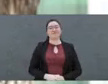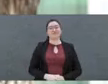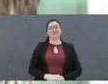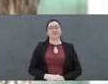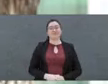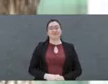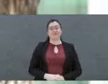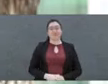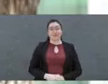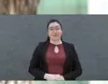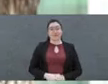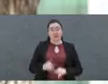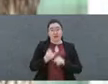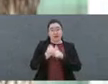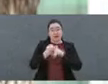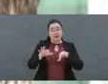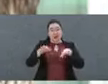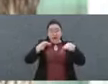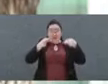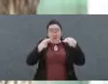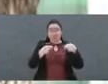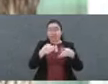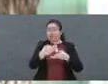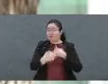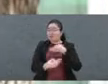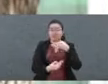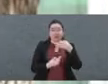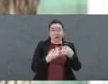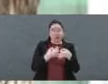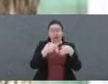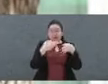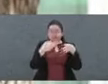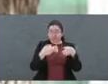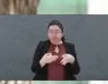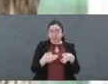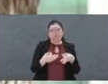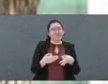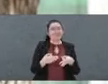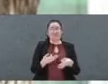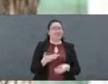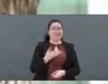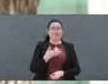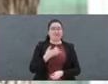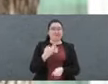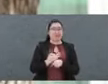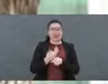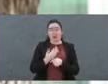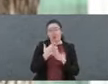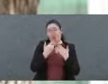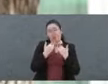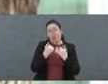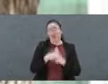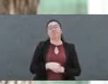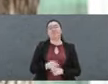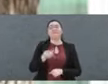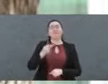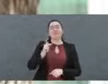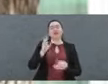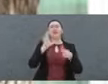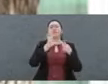no les tengo todos los datos de las obras, lo haremos pormenorizado, pero sí quiero comentarles que